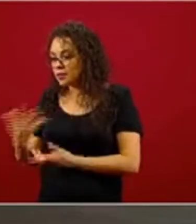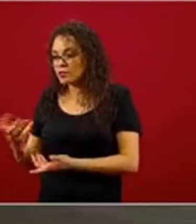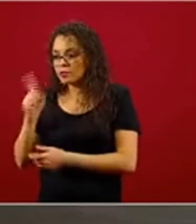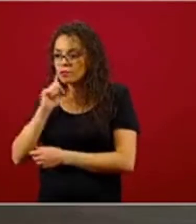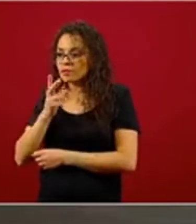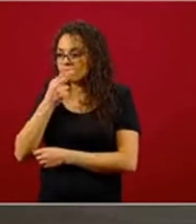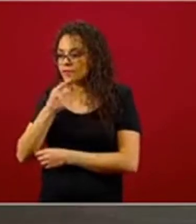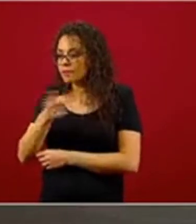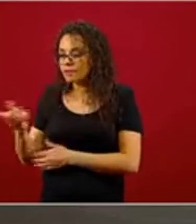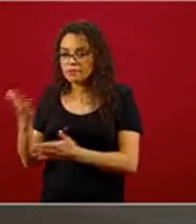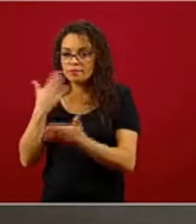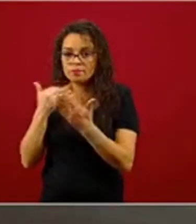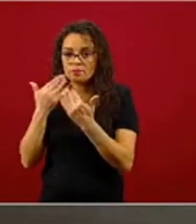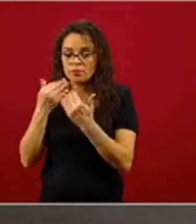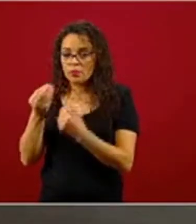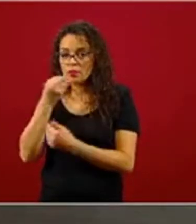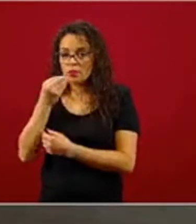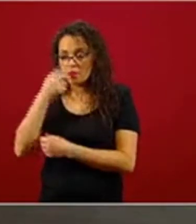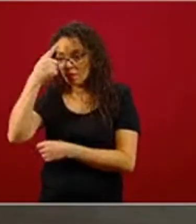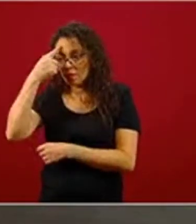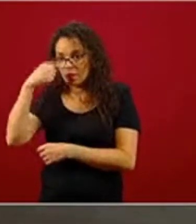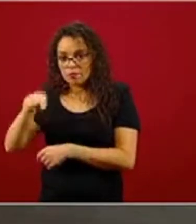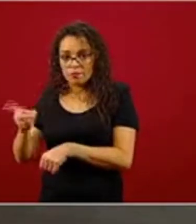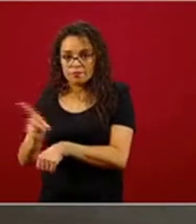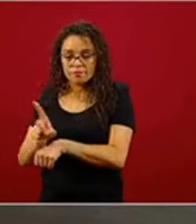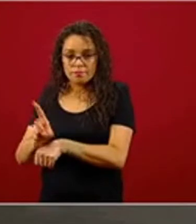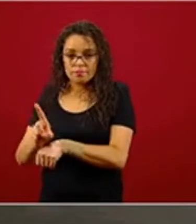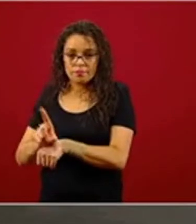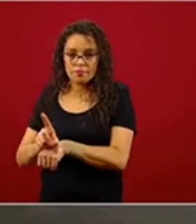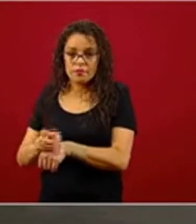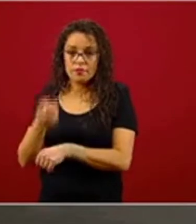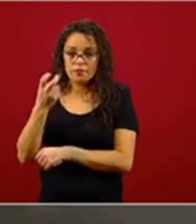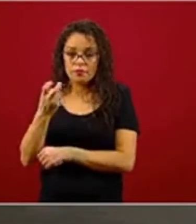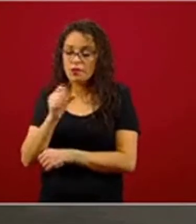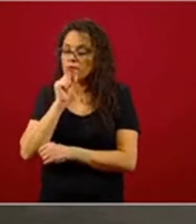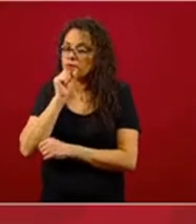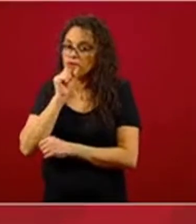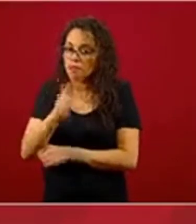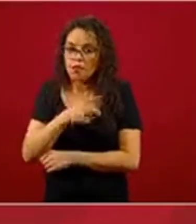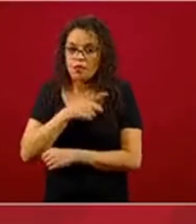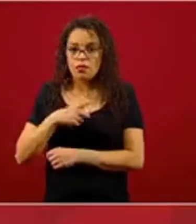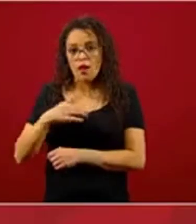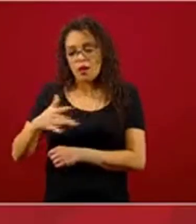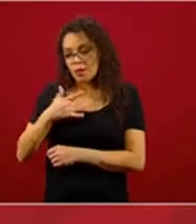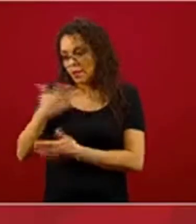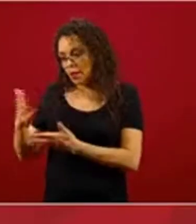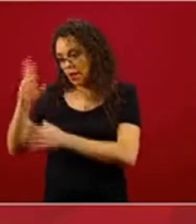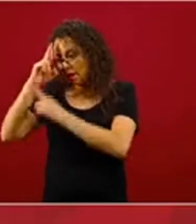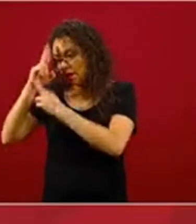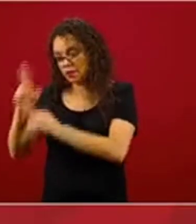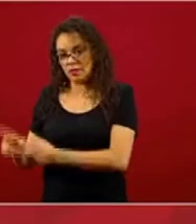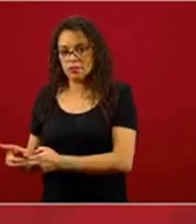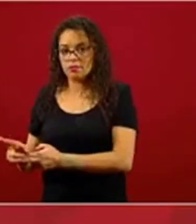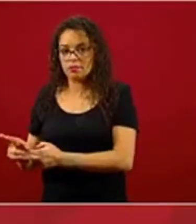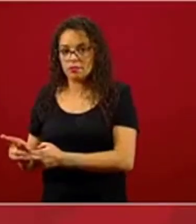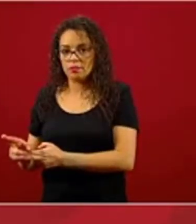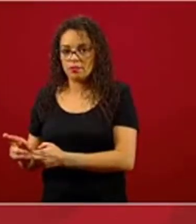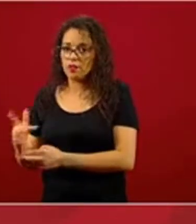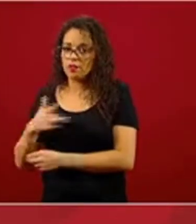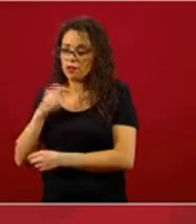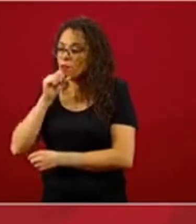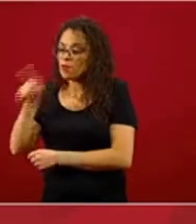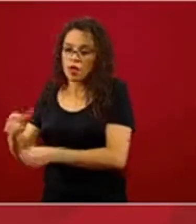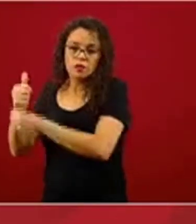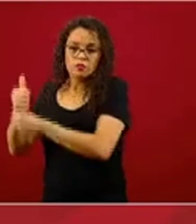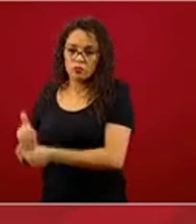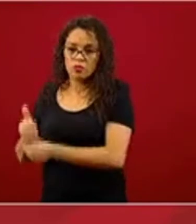no tener el sustento diario. Y también merece empatía y merece respeto y merece simpatía. Entonces, es muy complejo,